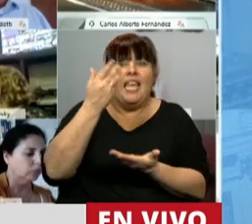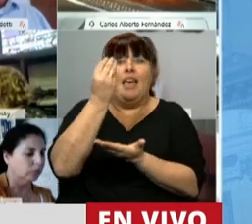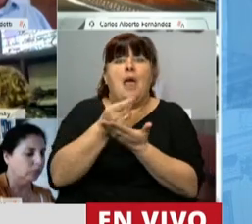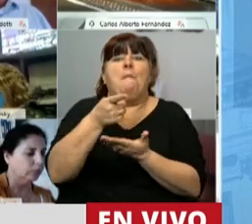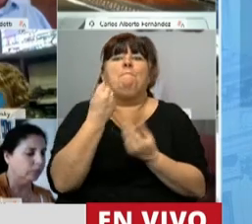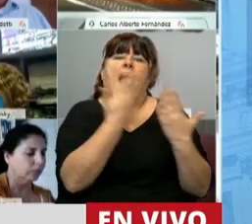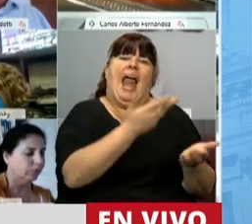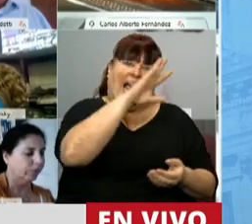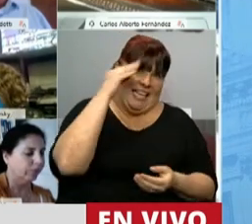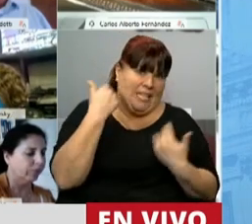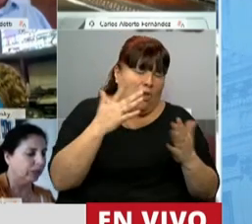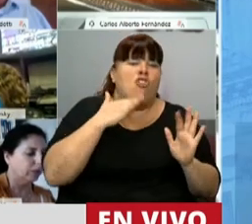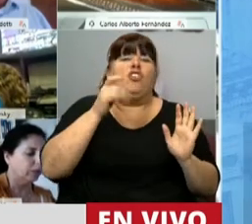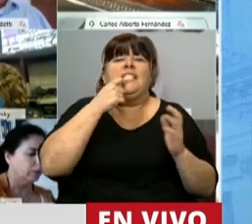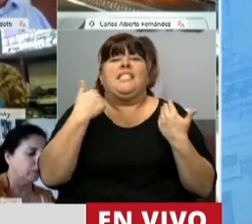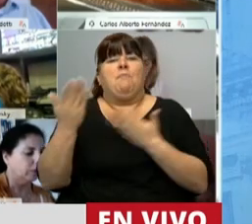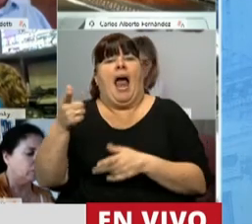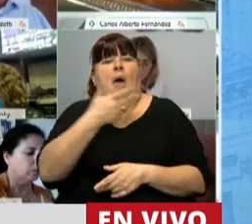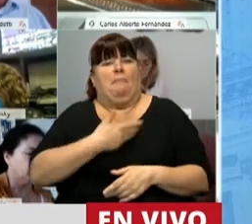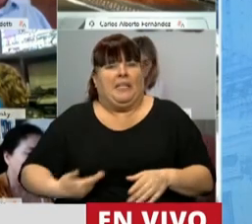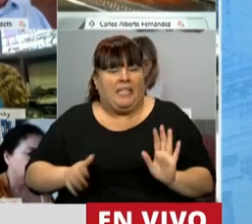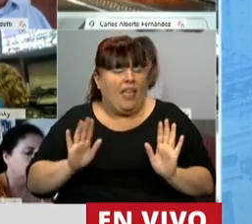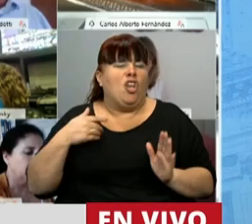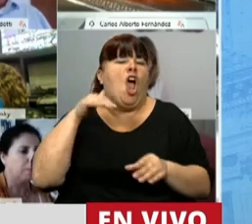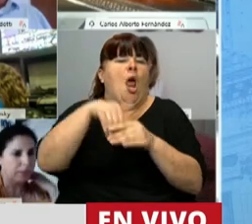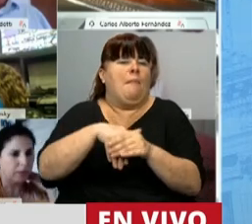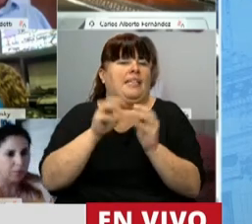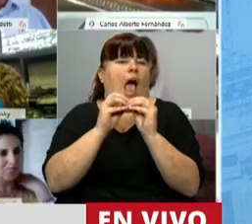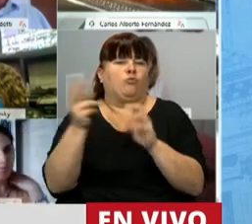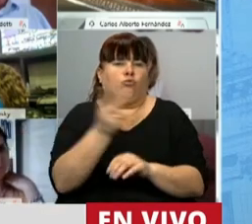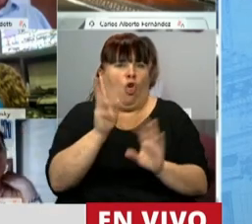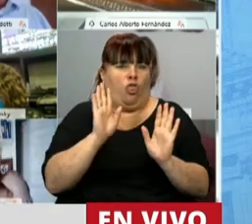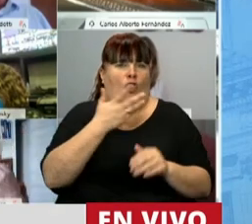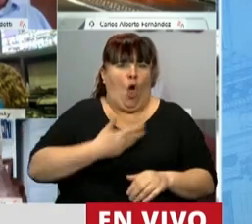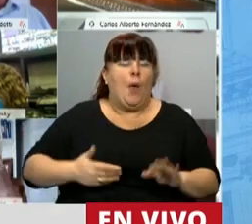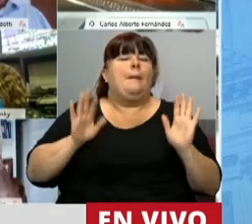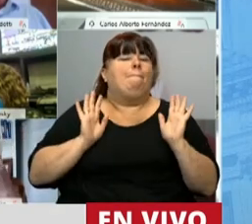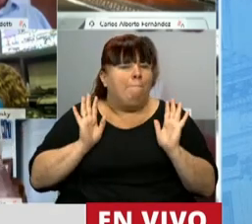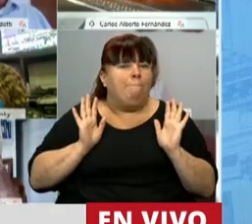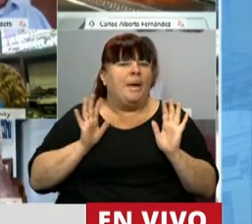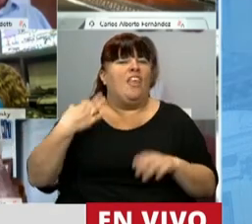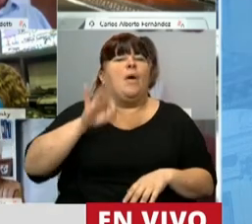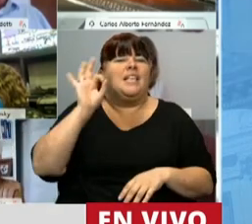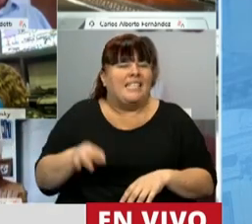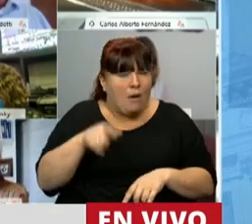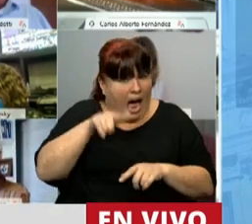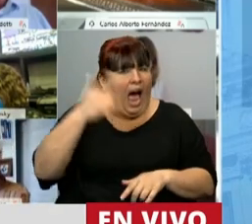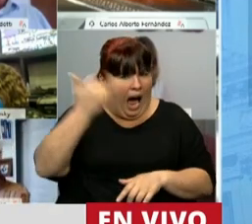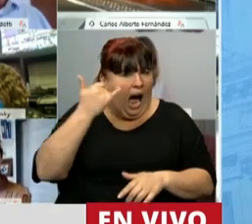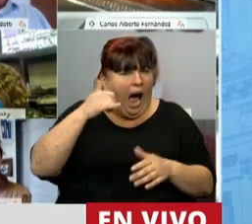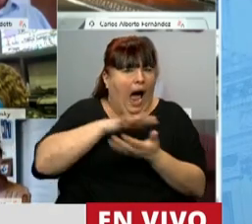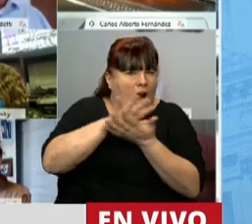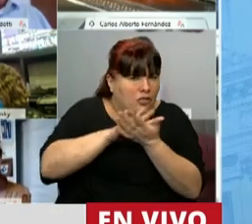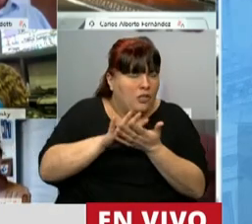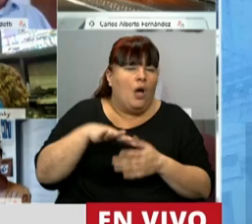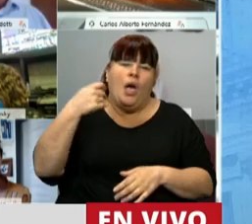Cristina, seguramente, no sé si funcionará para el presidente, no me quiero meter en la interna de la fórmula de gobierno, pero tenemos que saber que estas cosas existen y